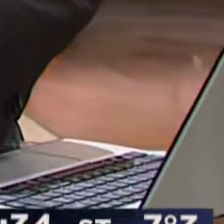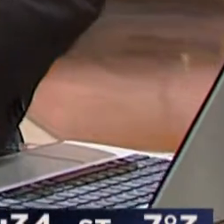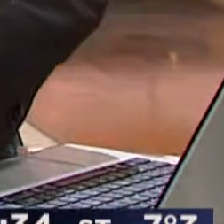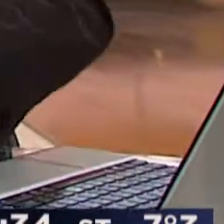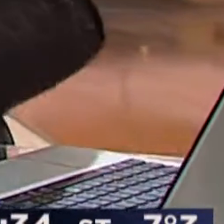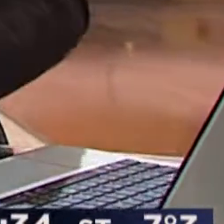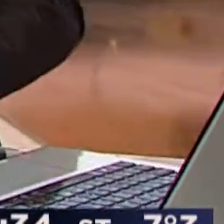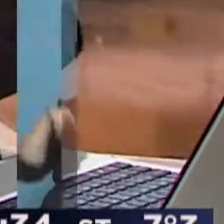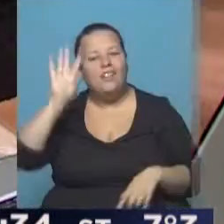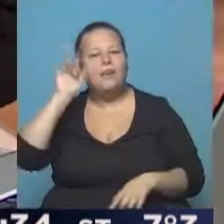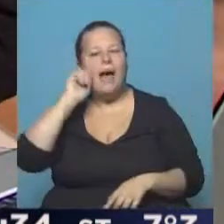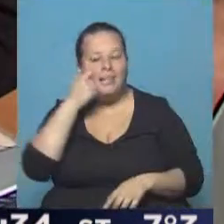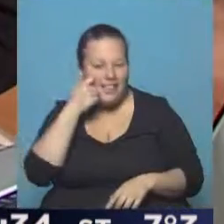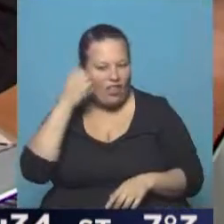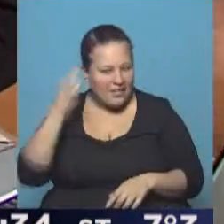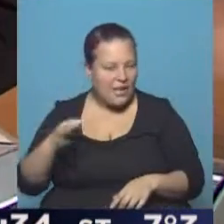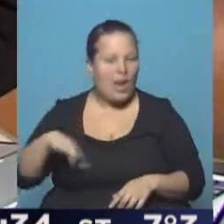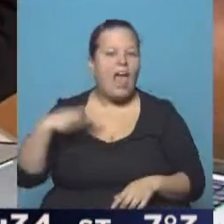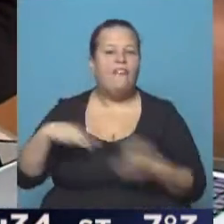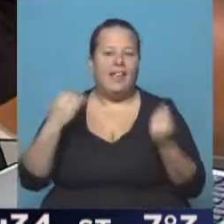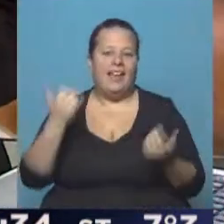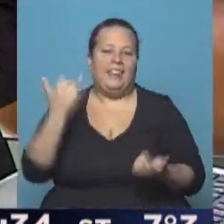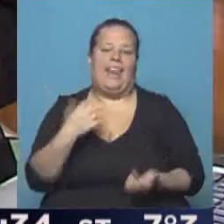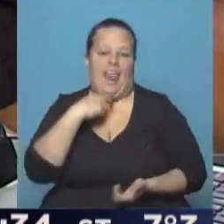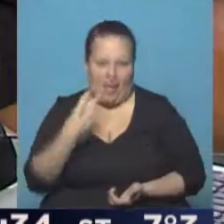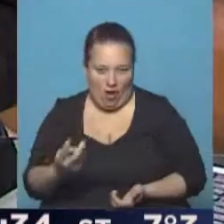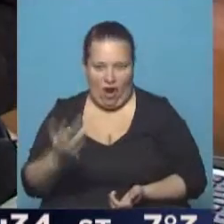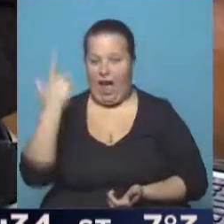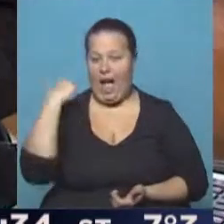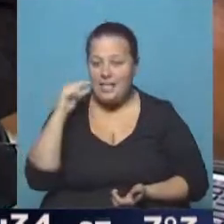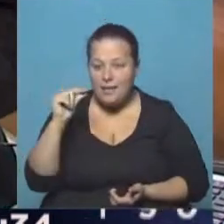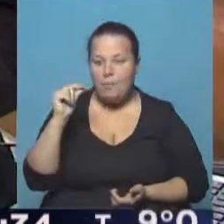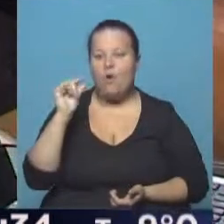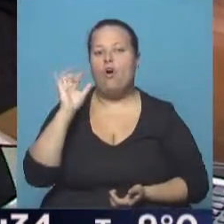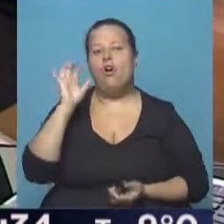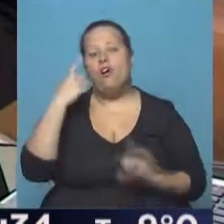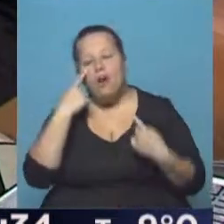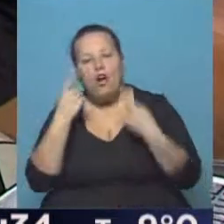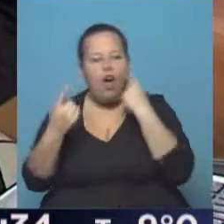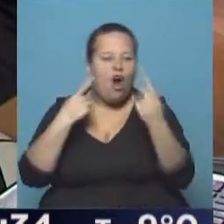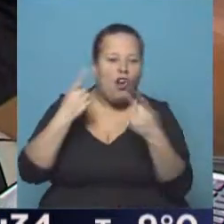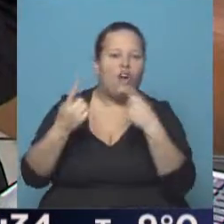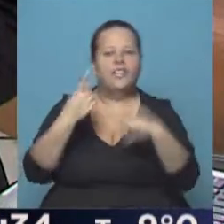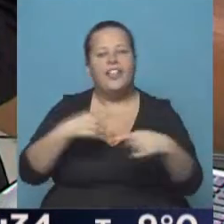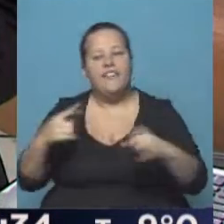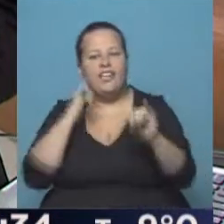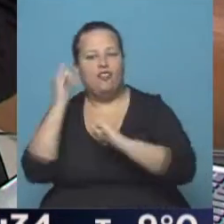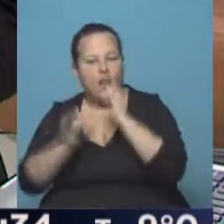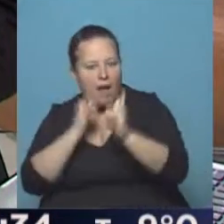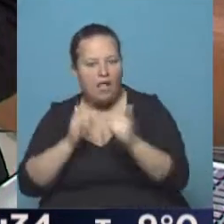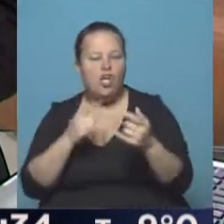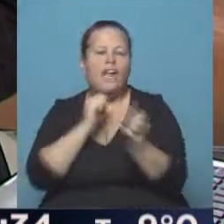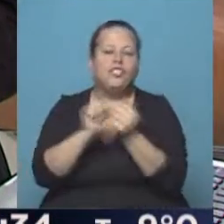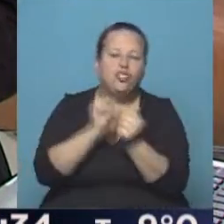Bueno, una de las cosas más lindas seguramente en la vida es ser padre. Hace poco tiempo conocíamos o vamos conociendo informaciones